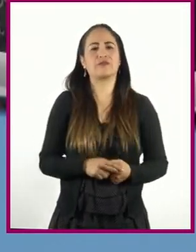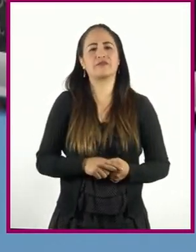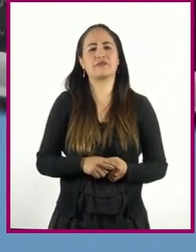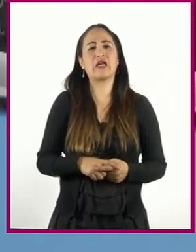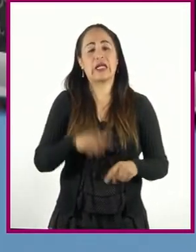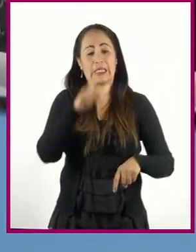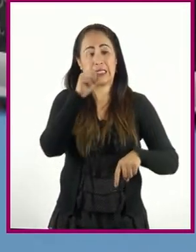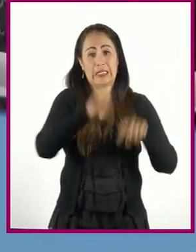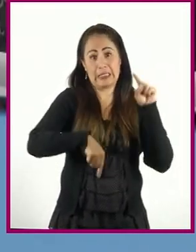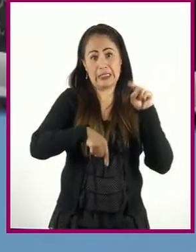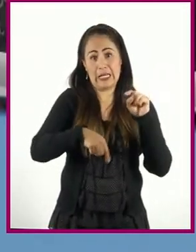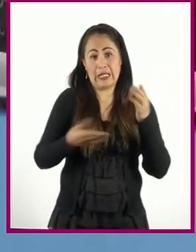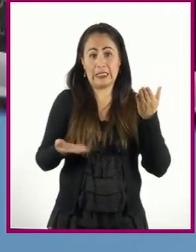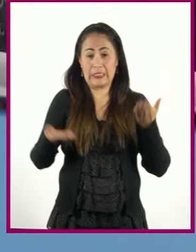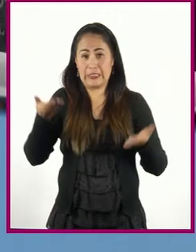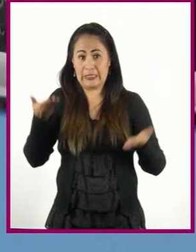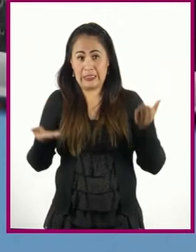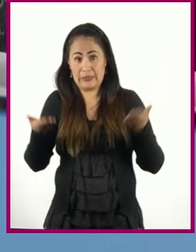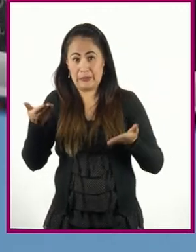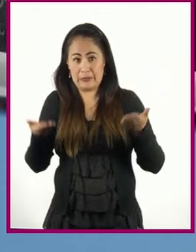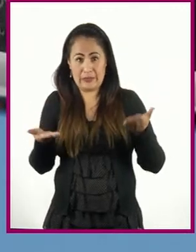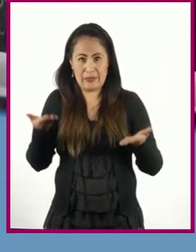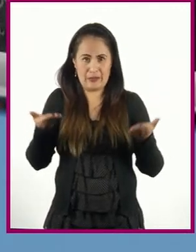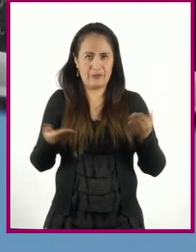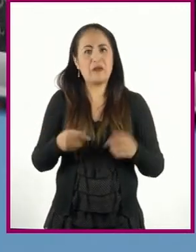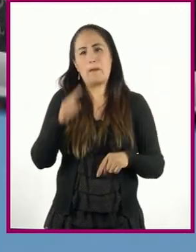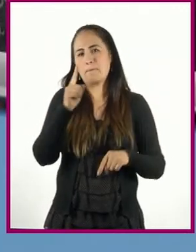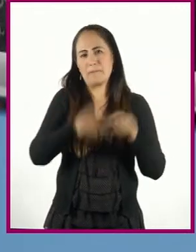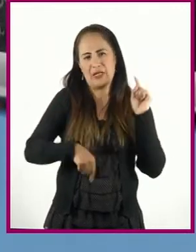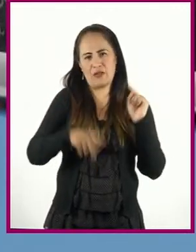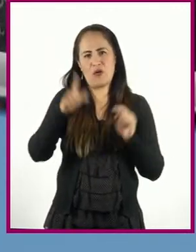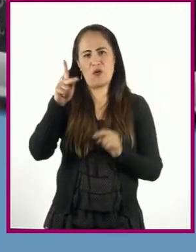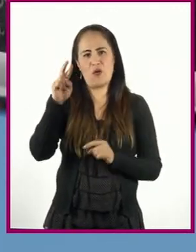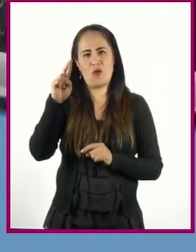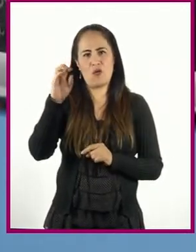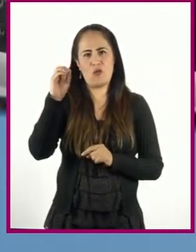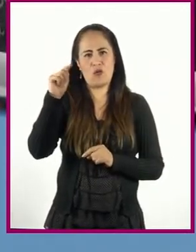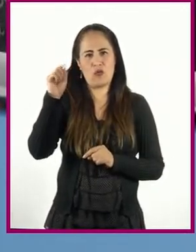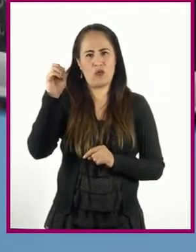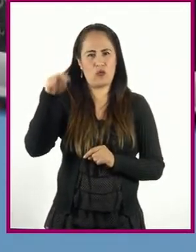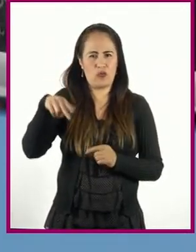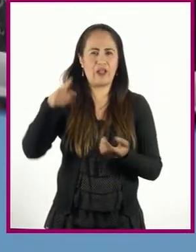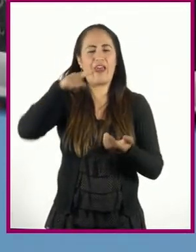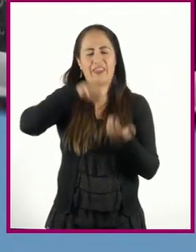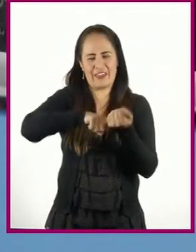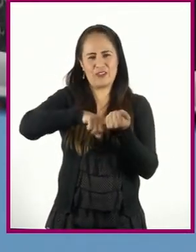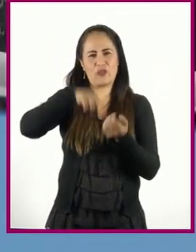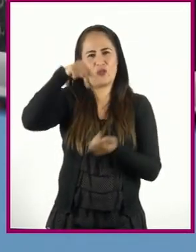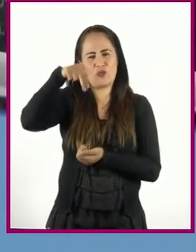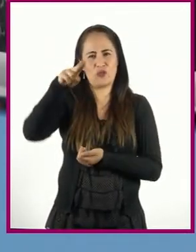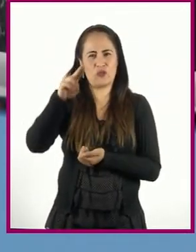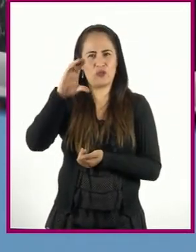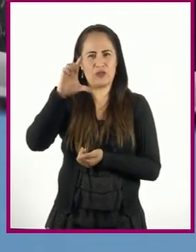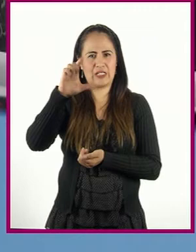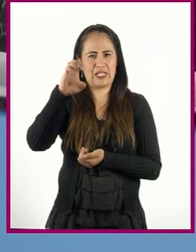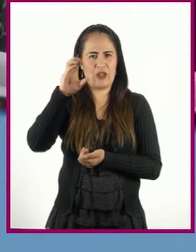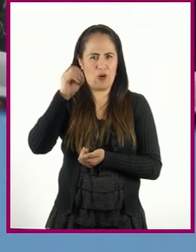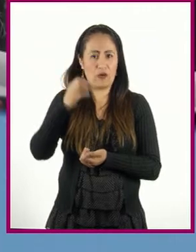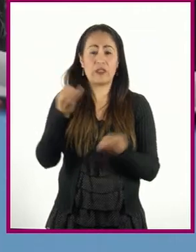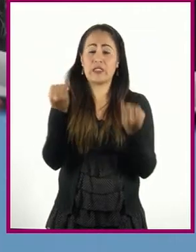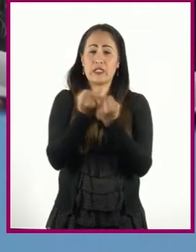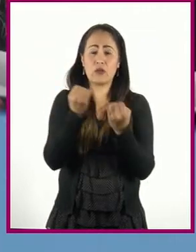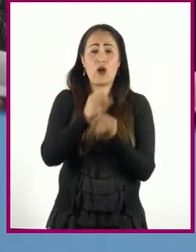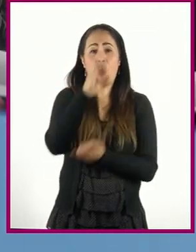que equilibraba la carga del protón en su núcleo. Por otro lado, el oxígeno ha ganado